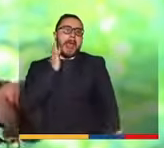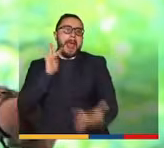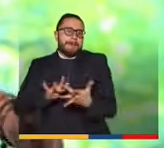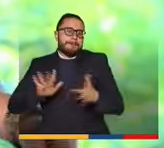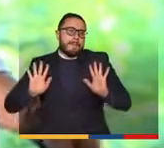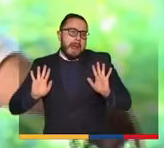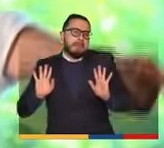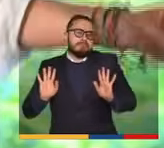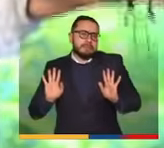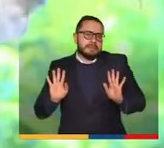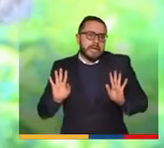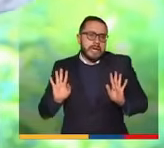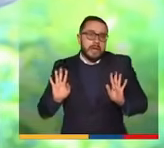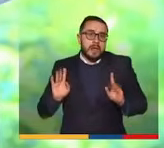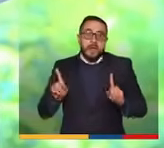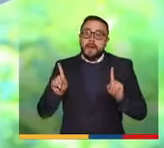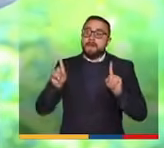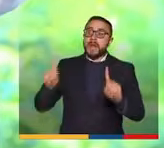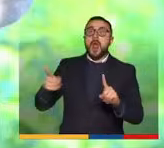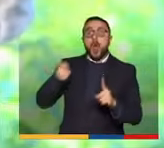Pero perdonarlos